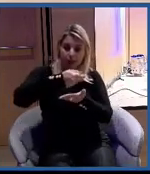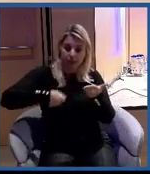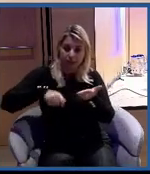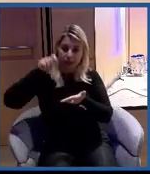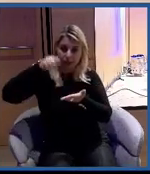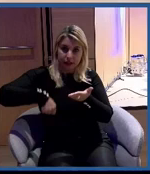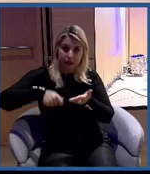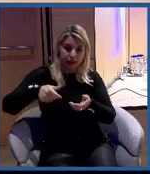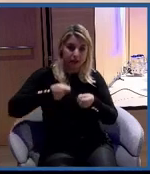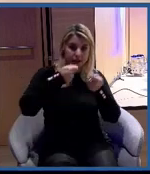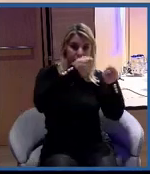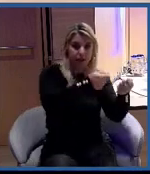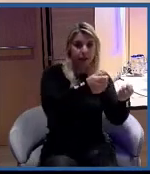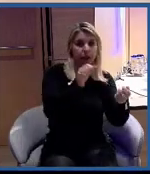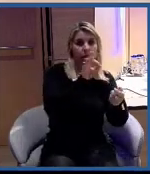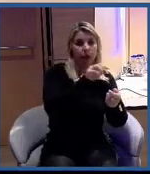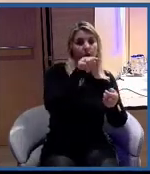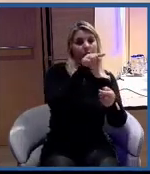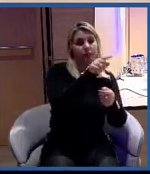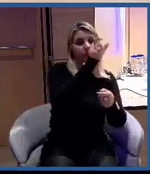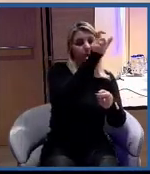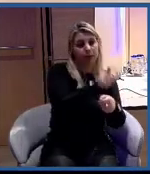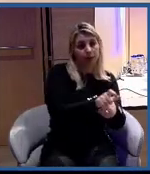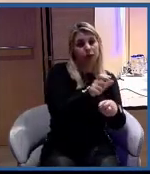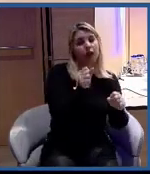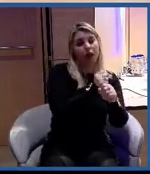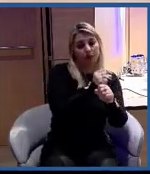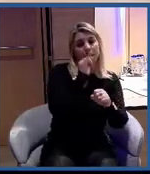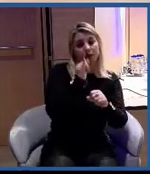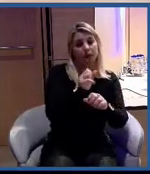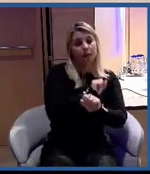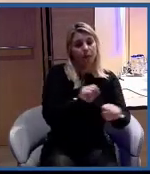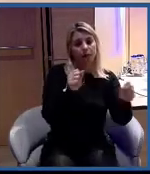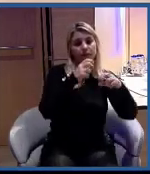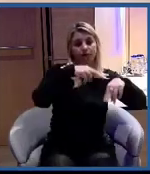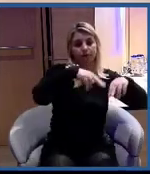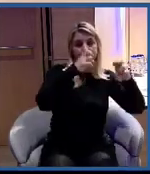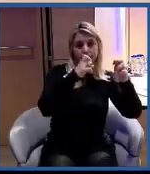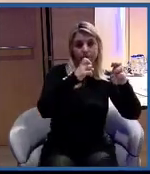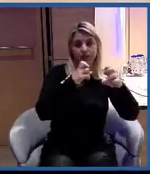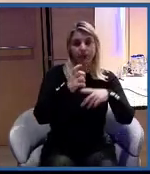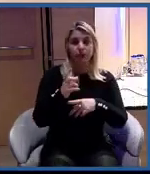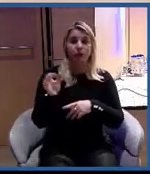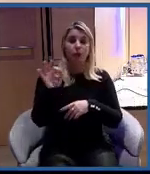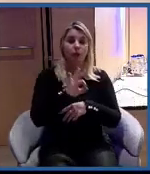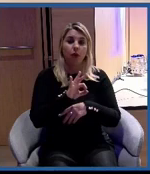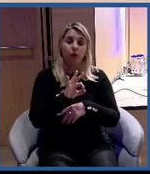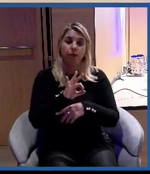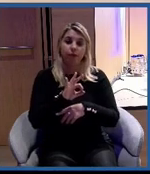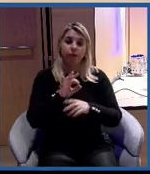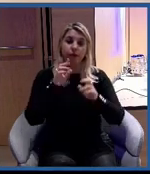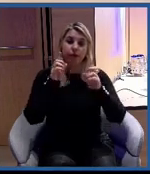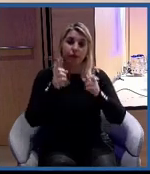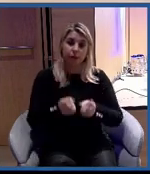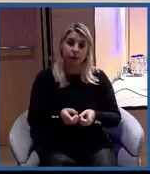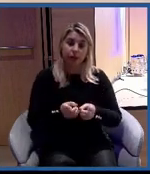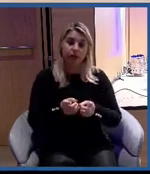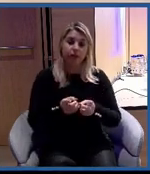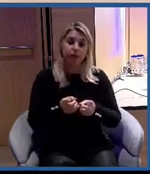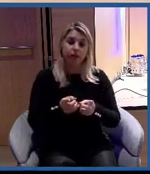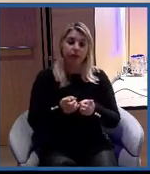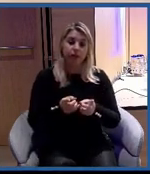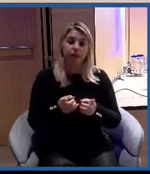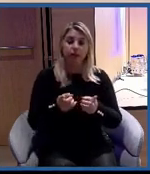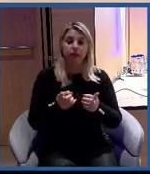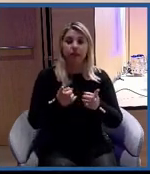este alcalde donde autoriza que yo pueda investigar y luego también nos limitan que es lo que nos